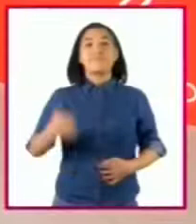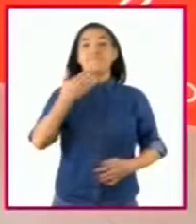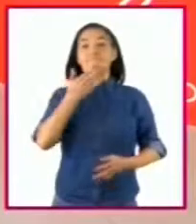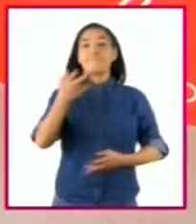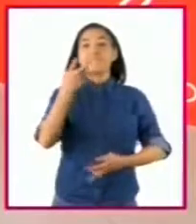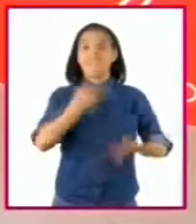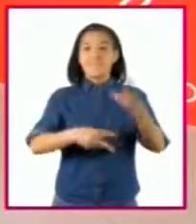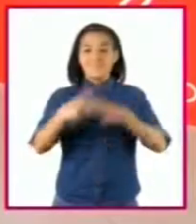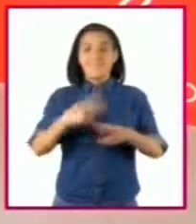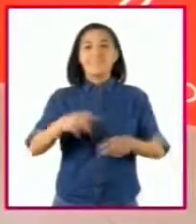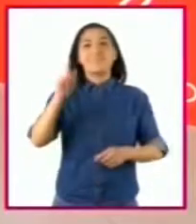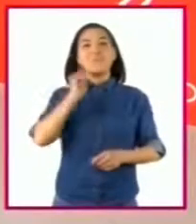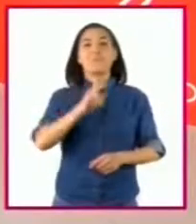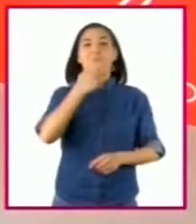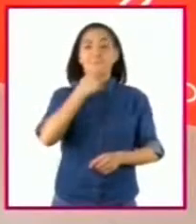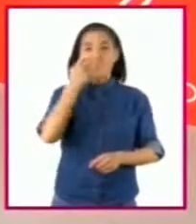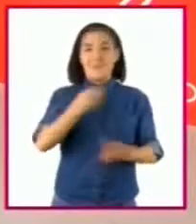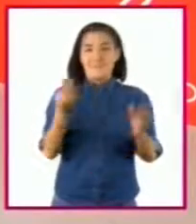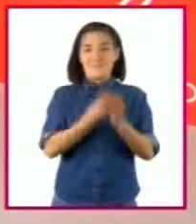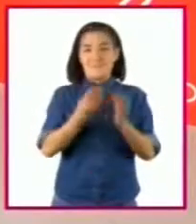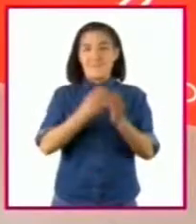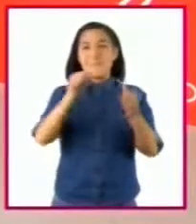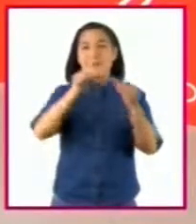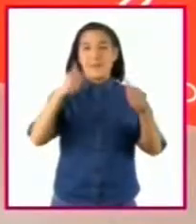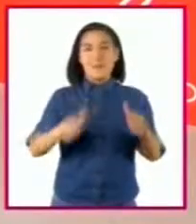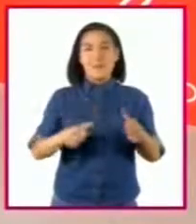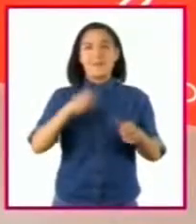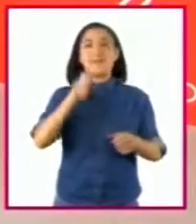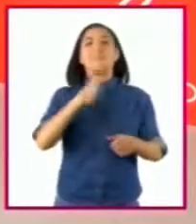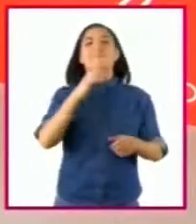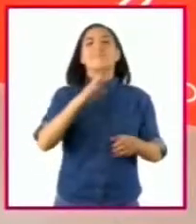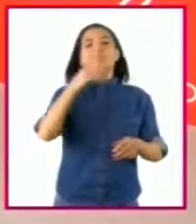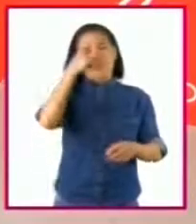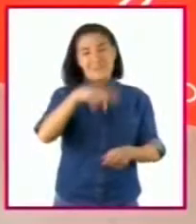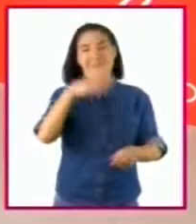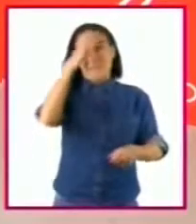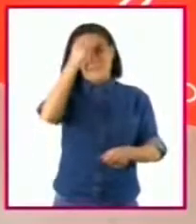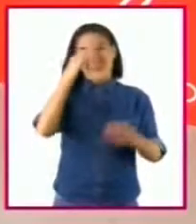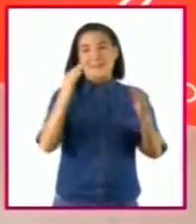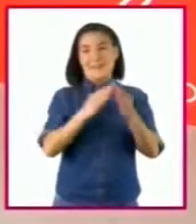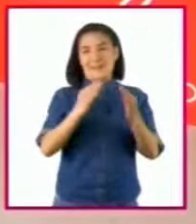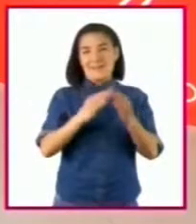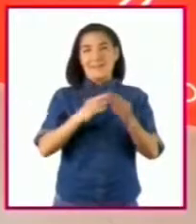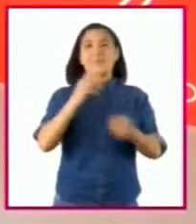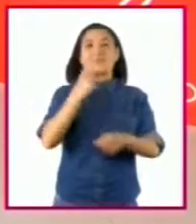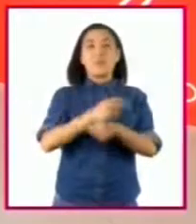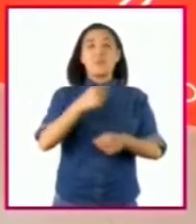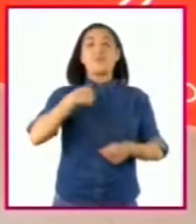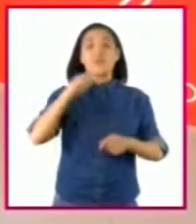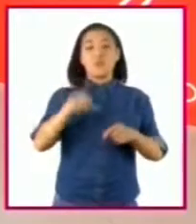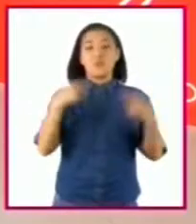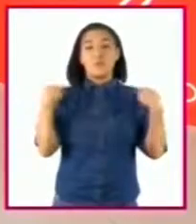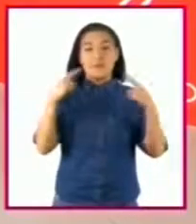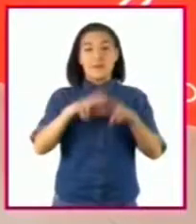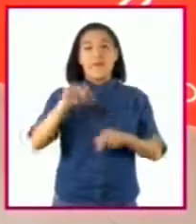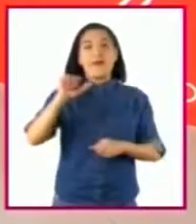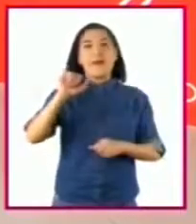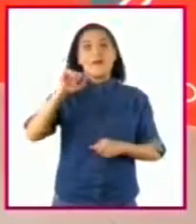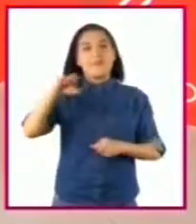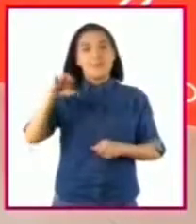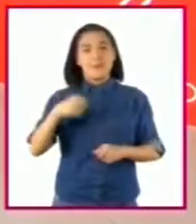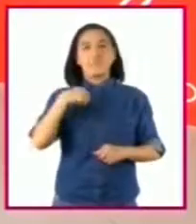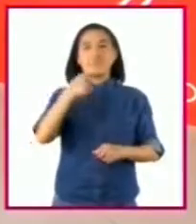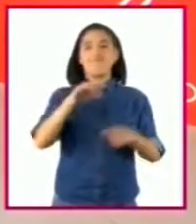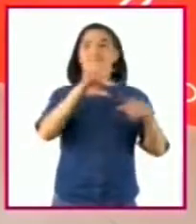Bienvenidas y bienvenidos a su sesión de artes, como parte de la estrategia Aprende en Casa 2. Soy la profesora Aimé y seré su guía durante esta